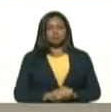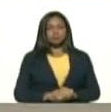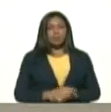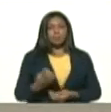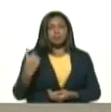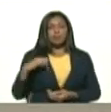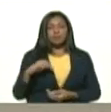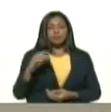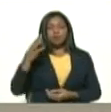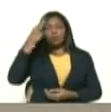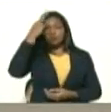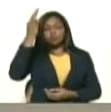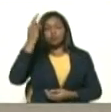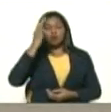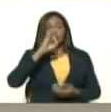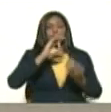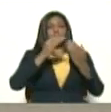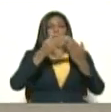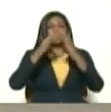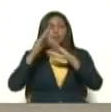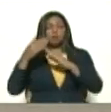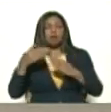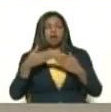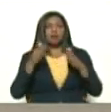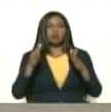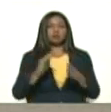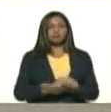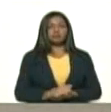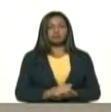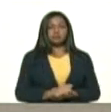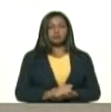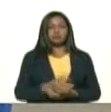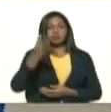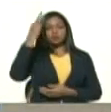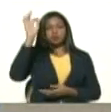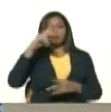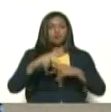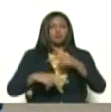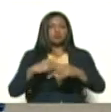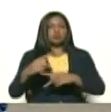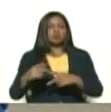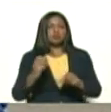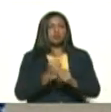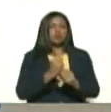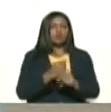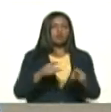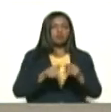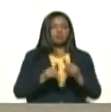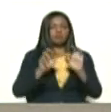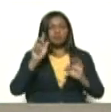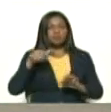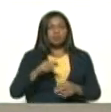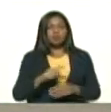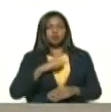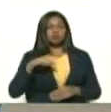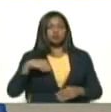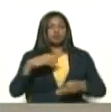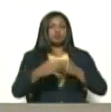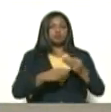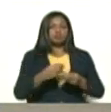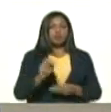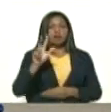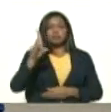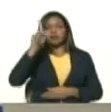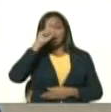Tenemos los consejos populares de trabajadores, los consejos productivos de trabajadores, los CPT, padrino, que los creamos hace